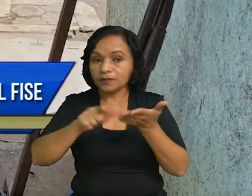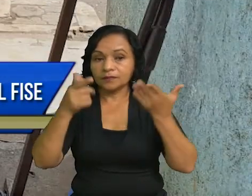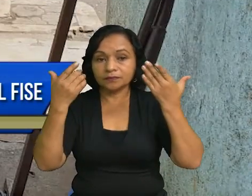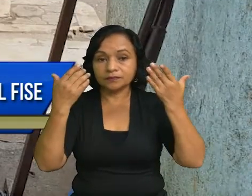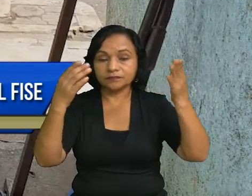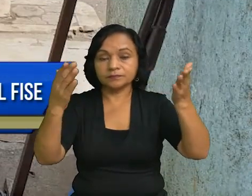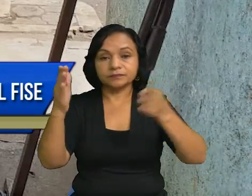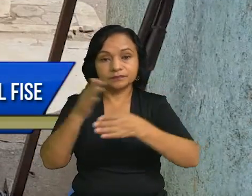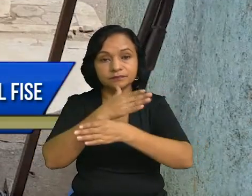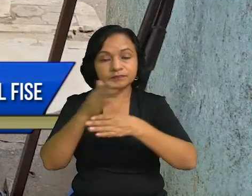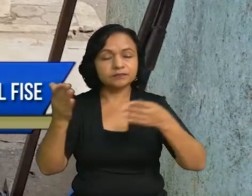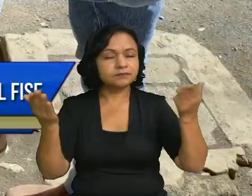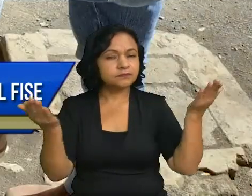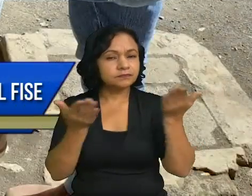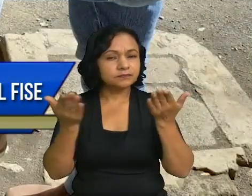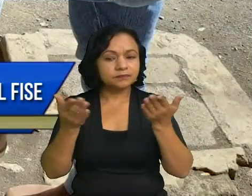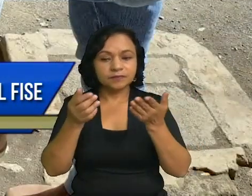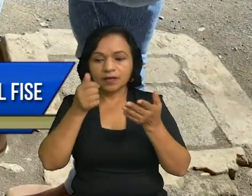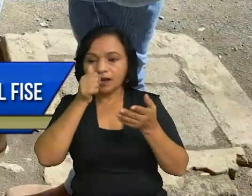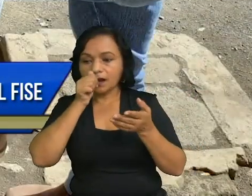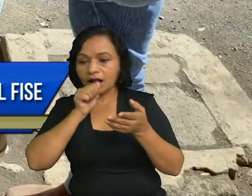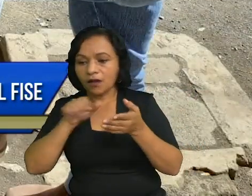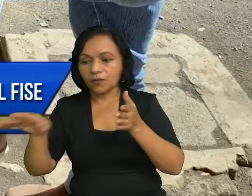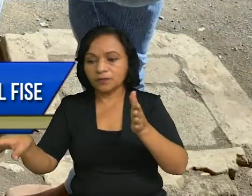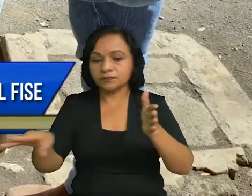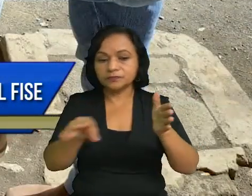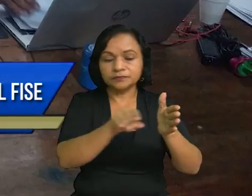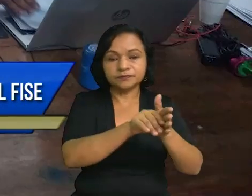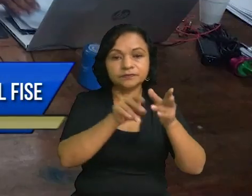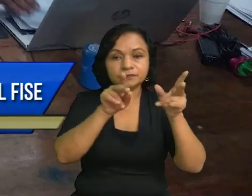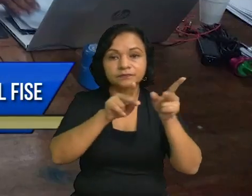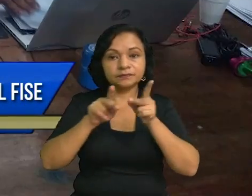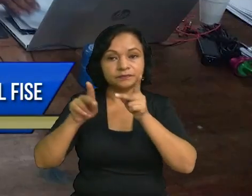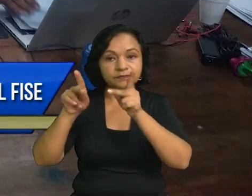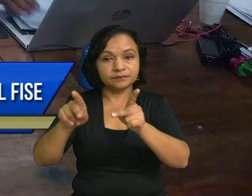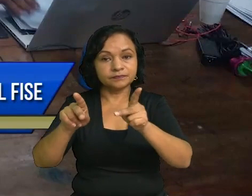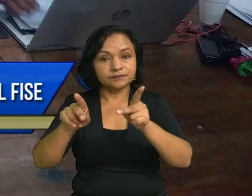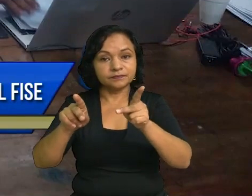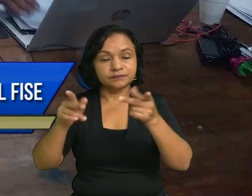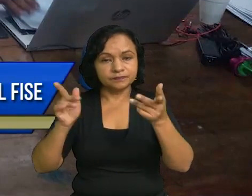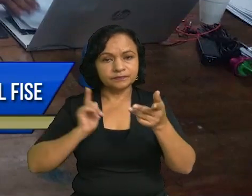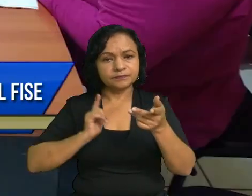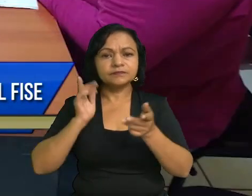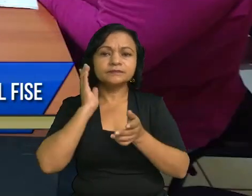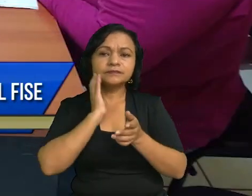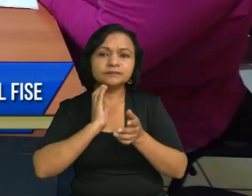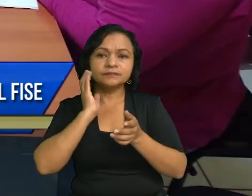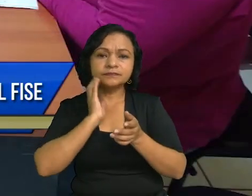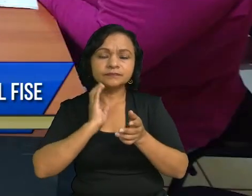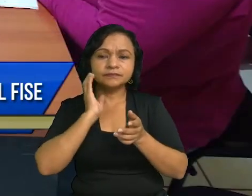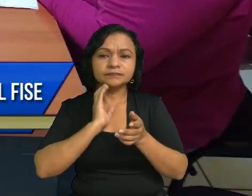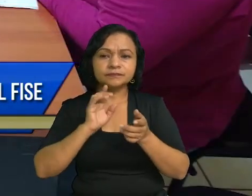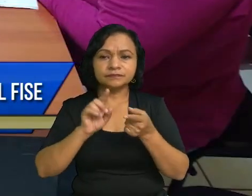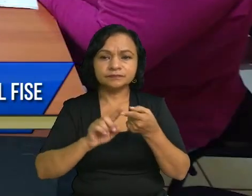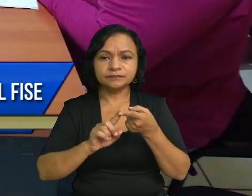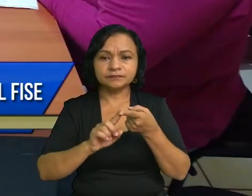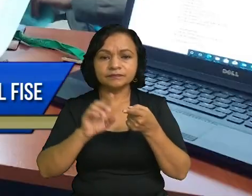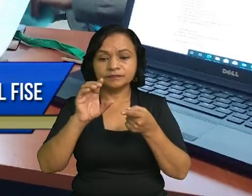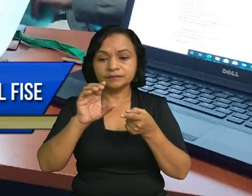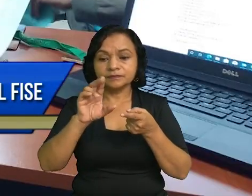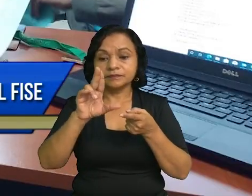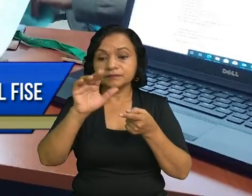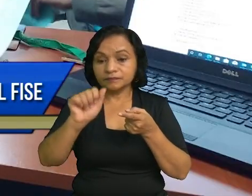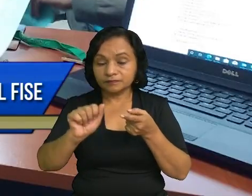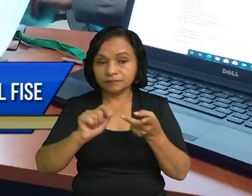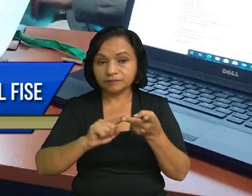distintas de cómo llevar el agua pues con estos sistemas condominial es por ejemplo ya tuvimos la experiencia en en el cual y